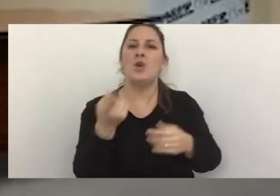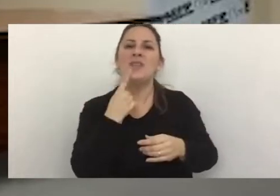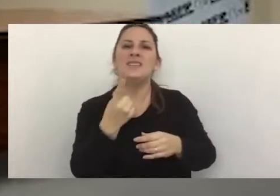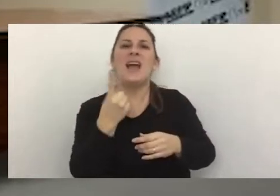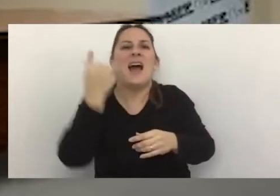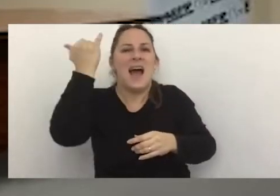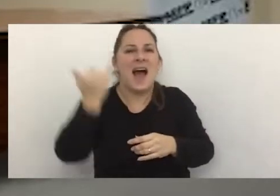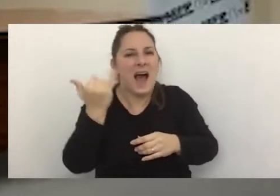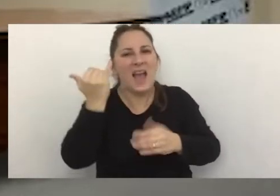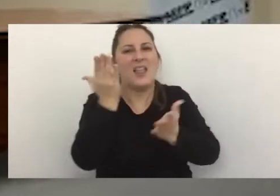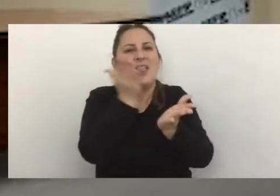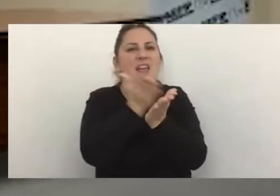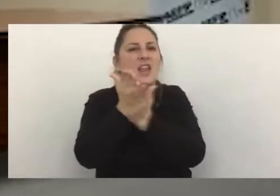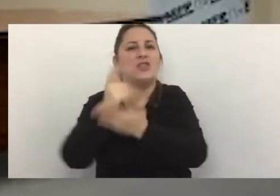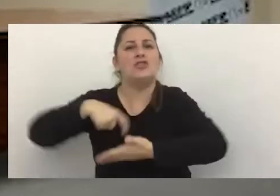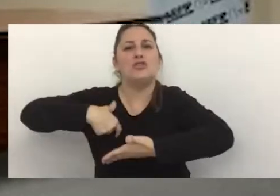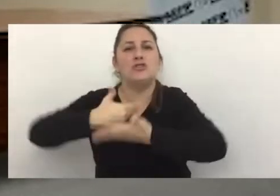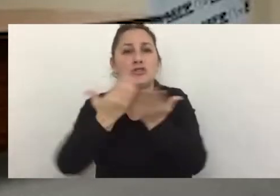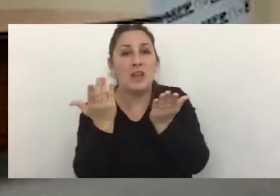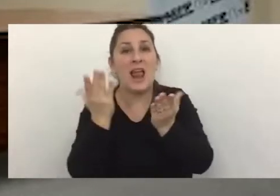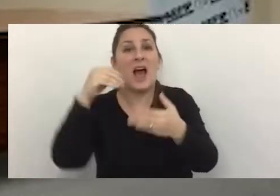existencia de derechos sociales en la Constitución.